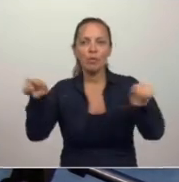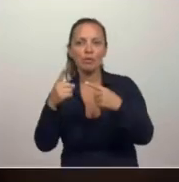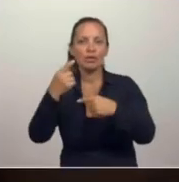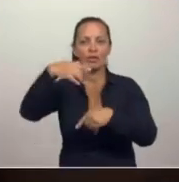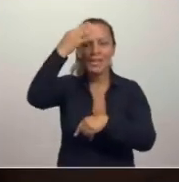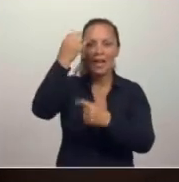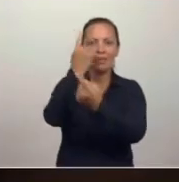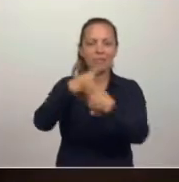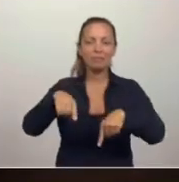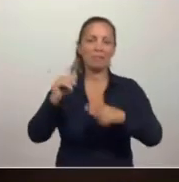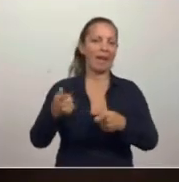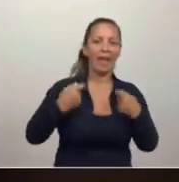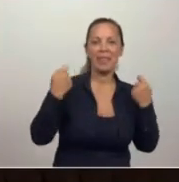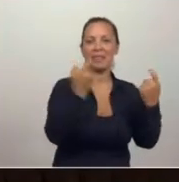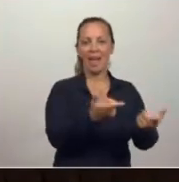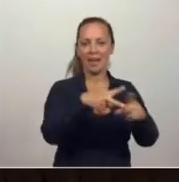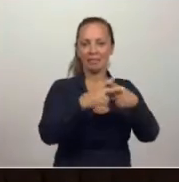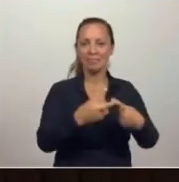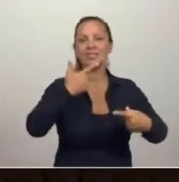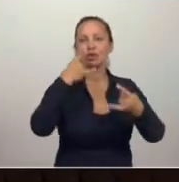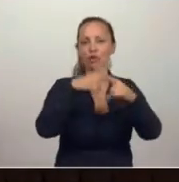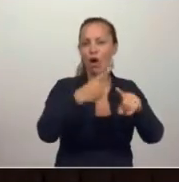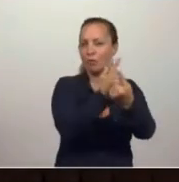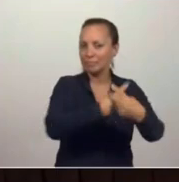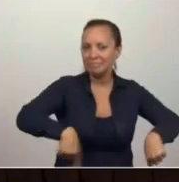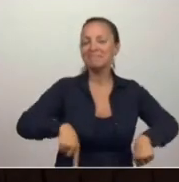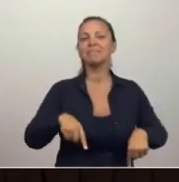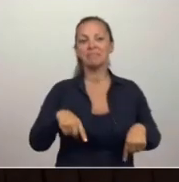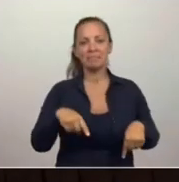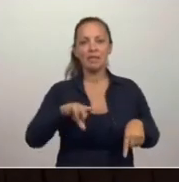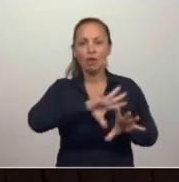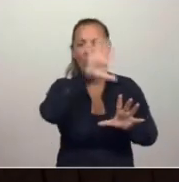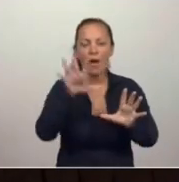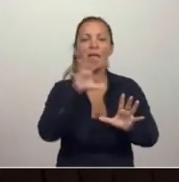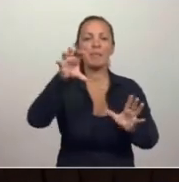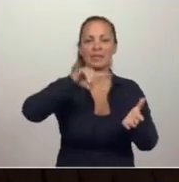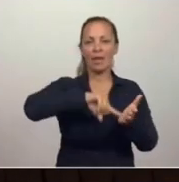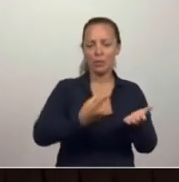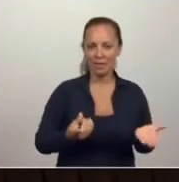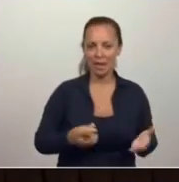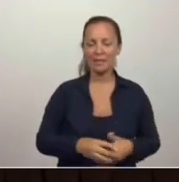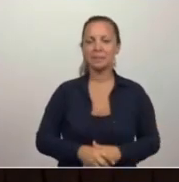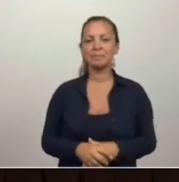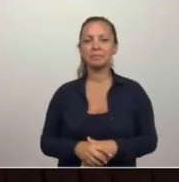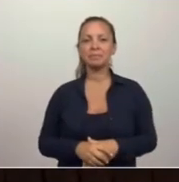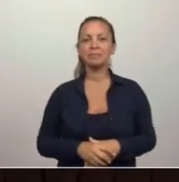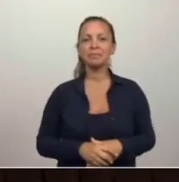brindaran sus espectáculos su arte en toda la provincia de Buenos Aires